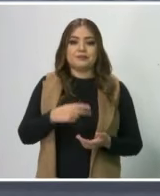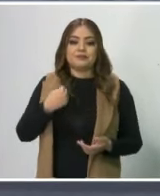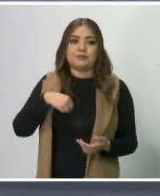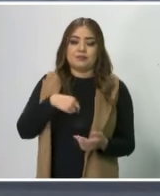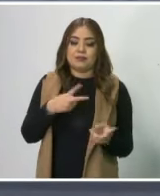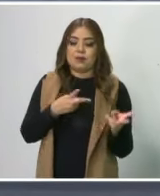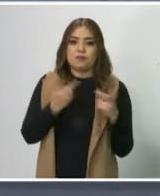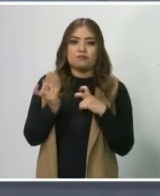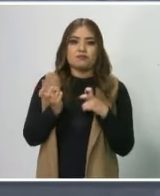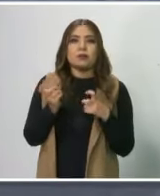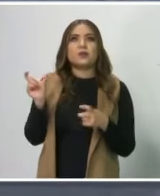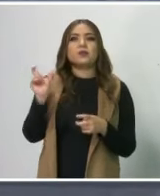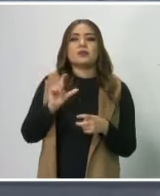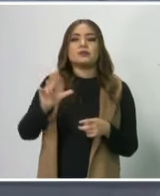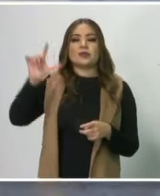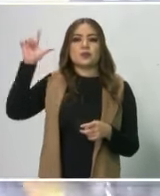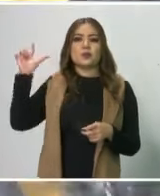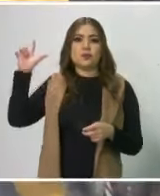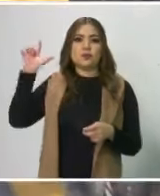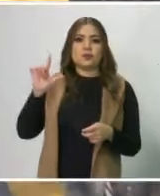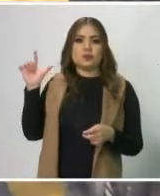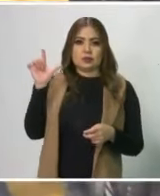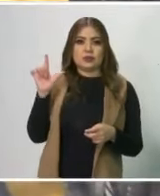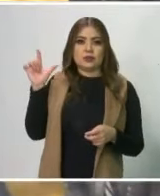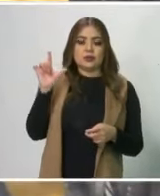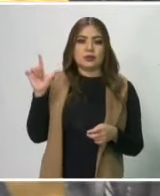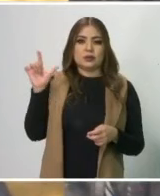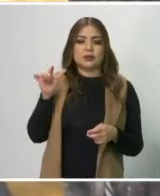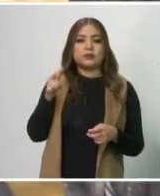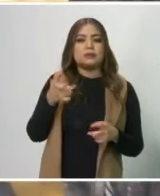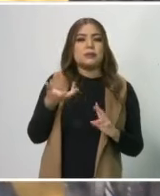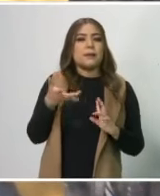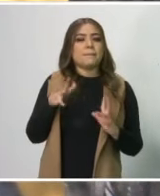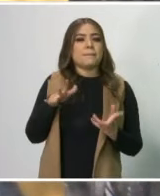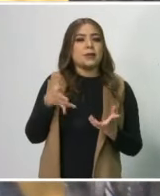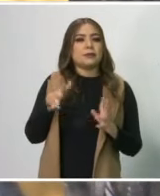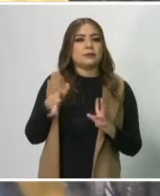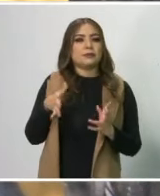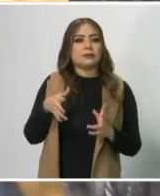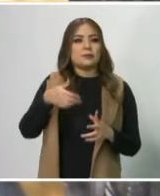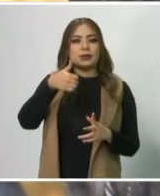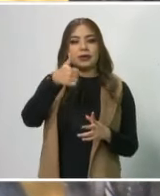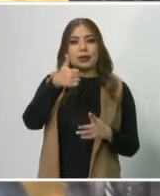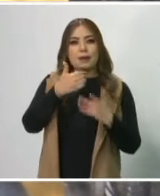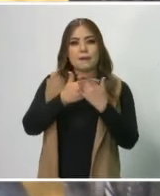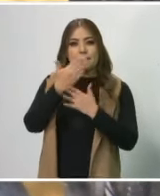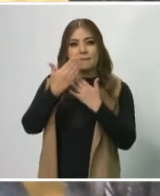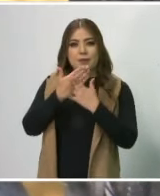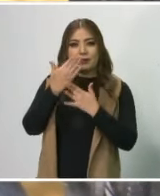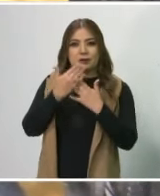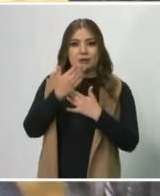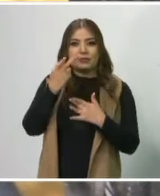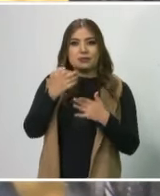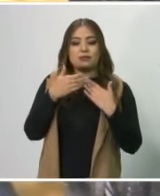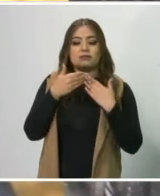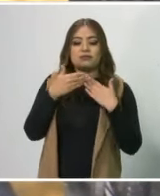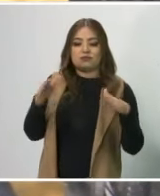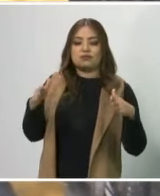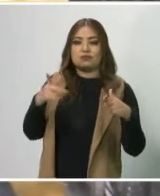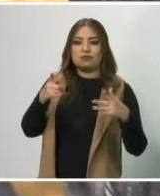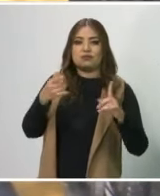robo el lunes pasado eh alrededor de las 6 de de la mañana abrieron